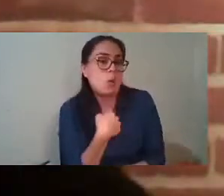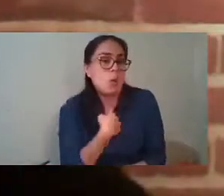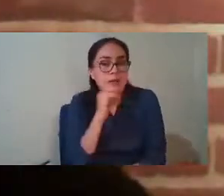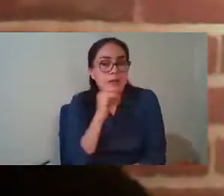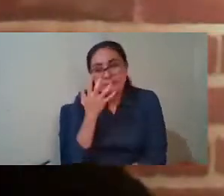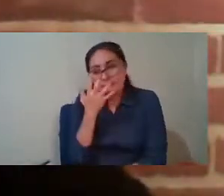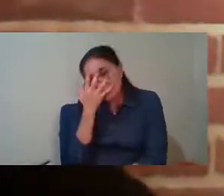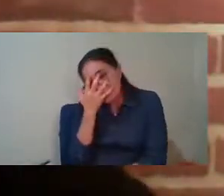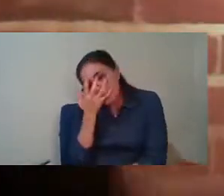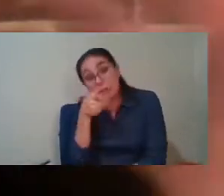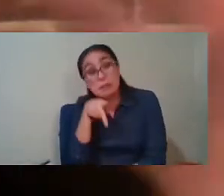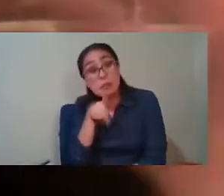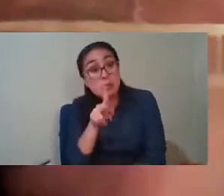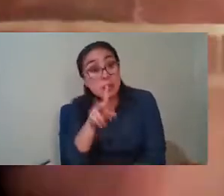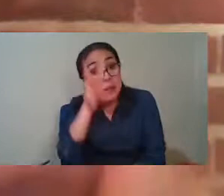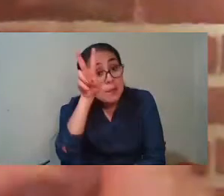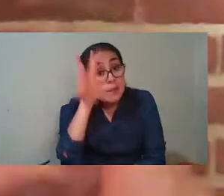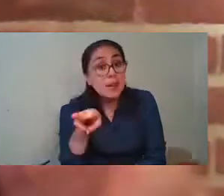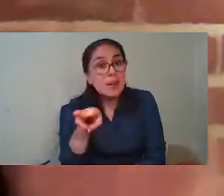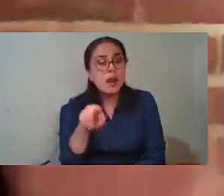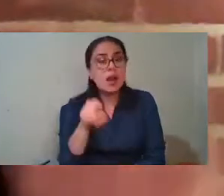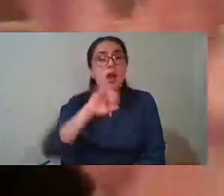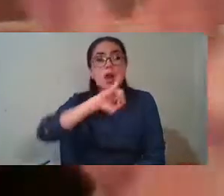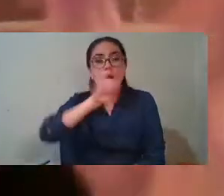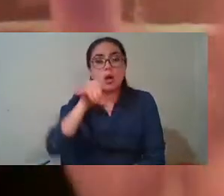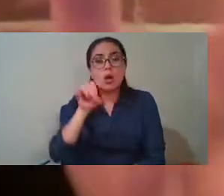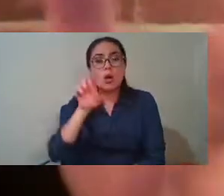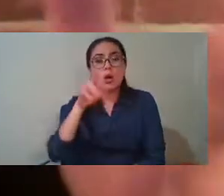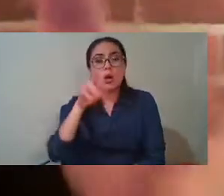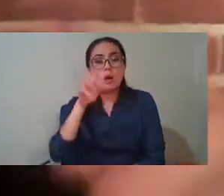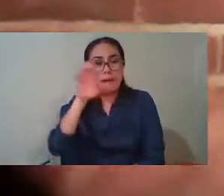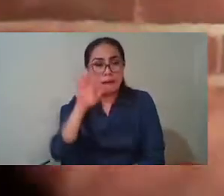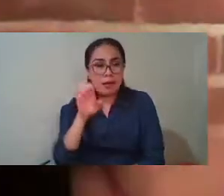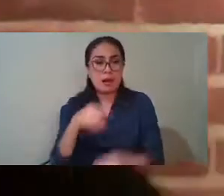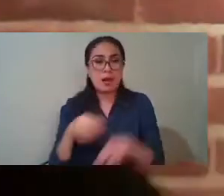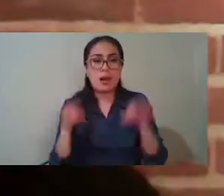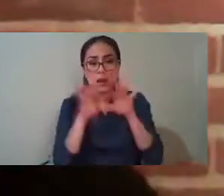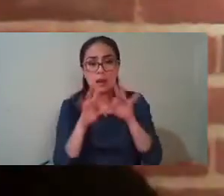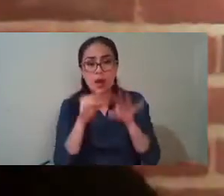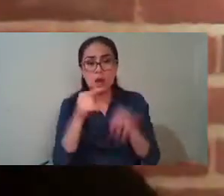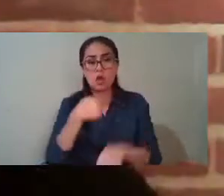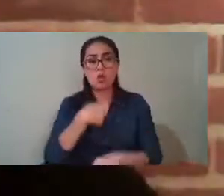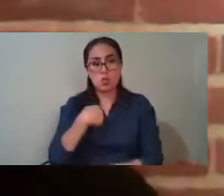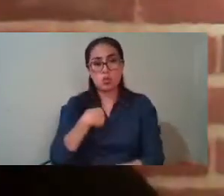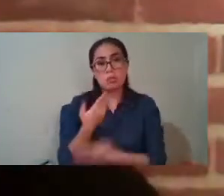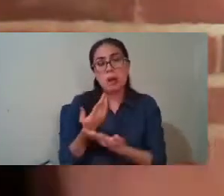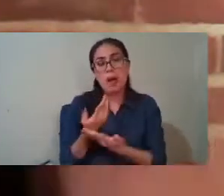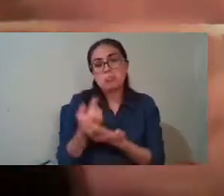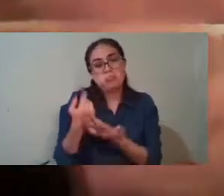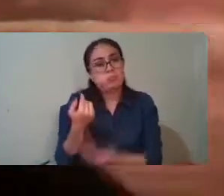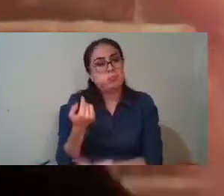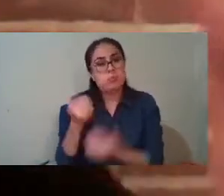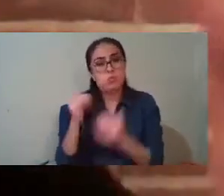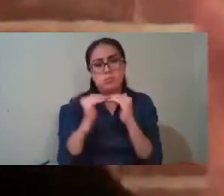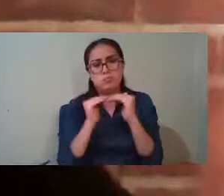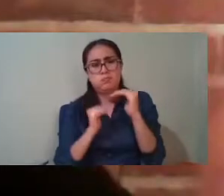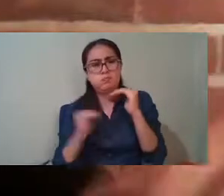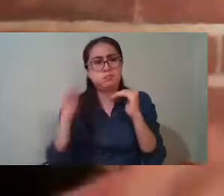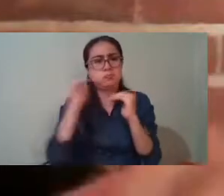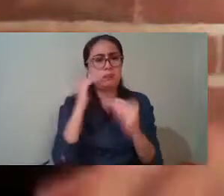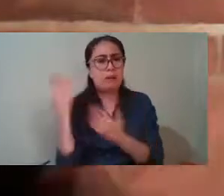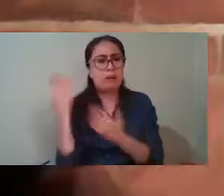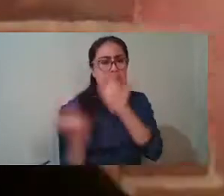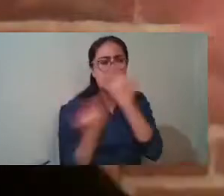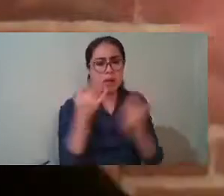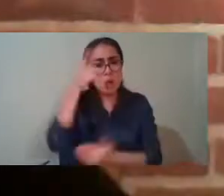vergonzante, y es que Jorge habló, sí, efectivamente, yo tengo un profesorado honoris causa y tengo dos